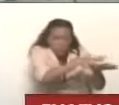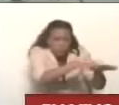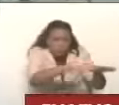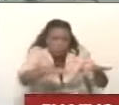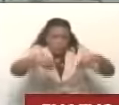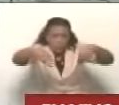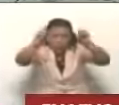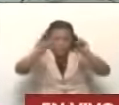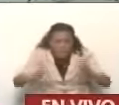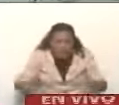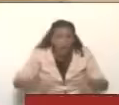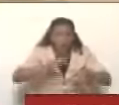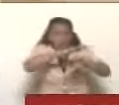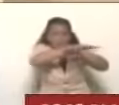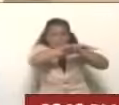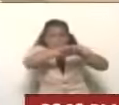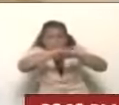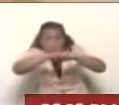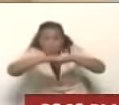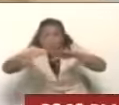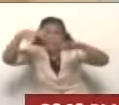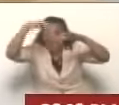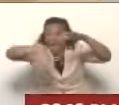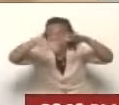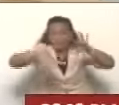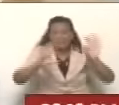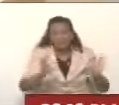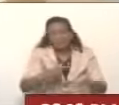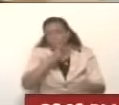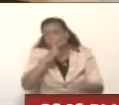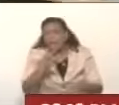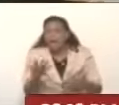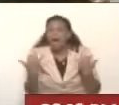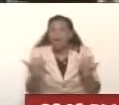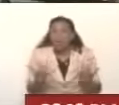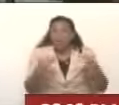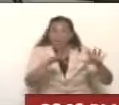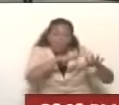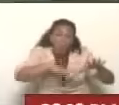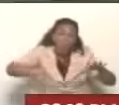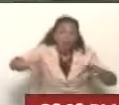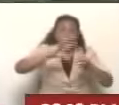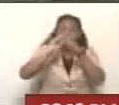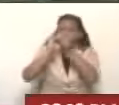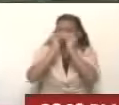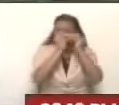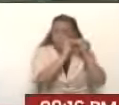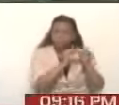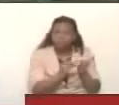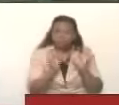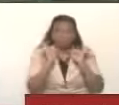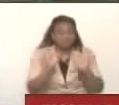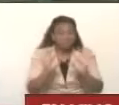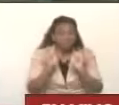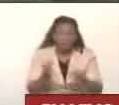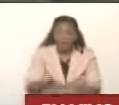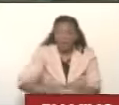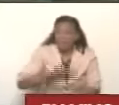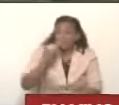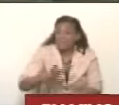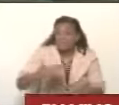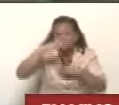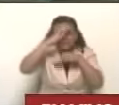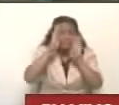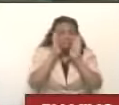eso, bueno, toda esta área del quinto piso del hospital recuperada con un nivel